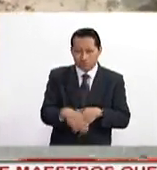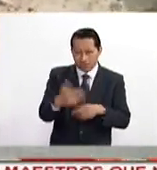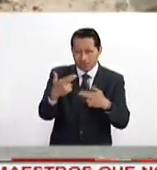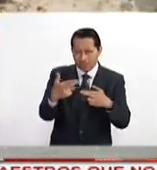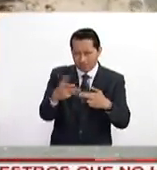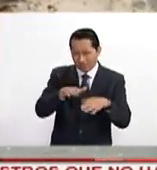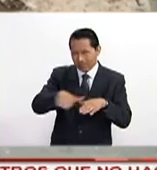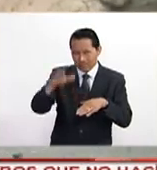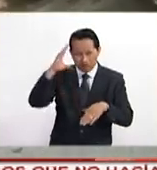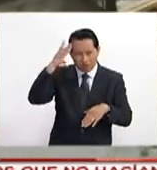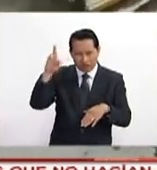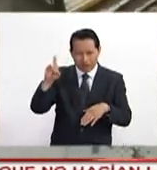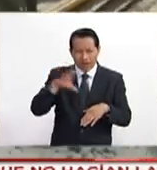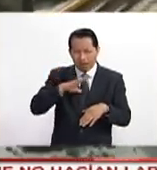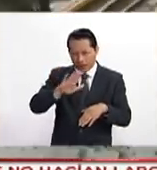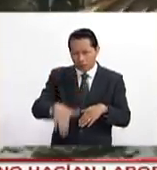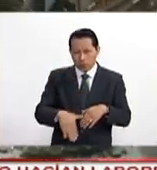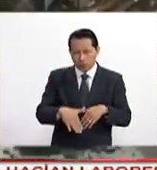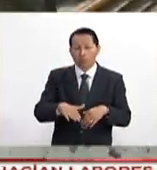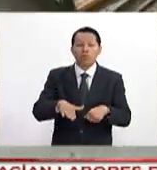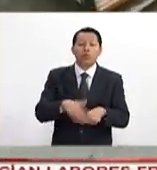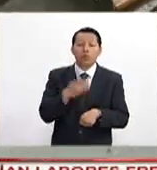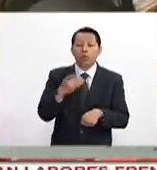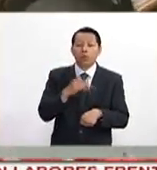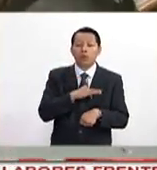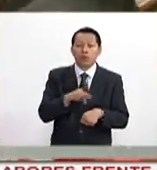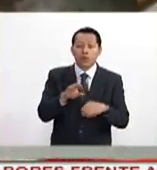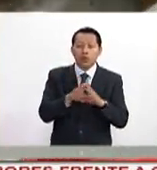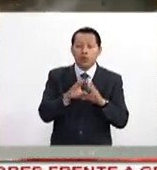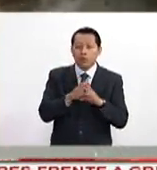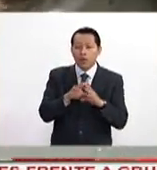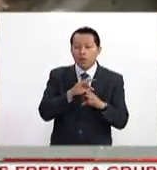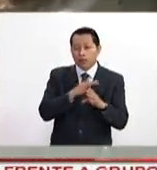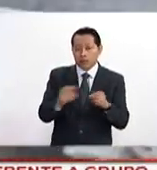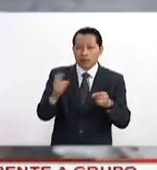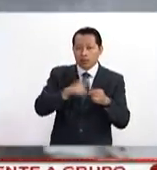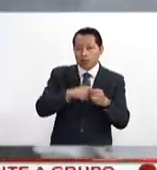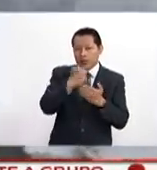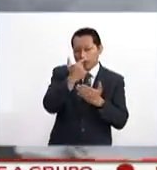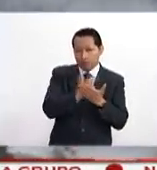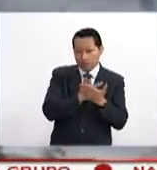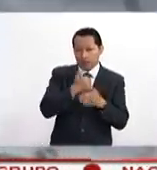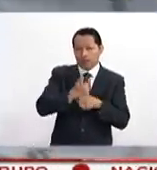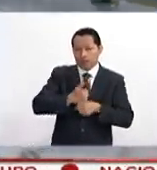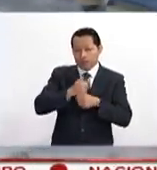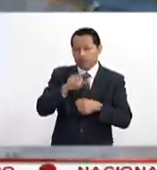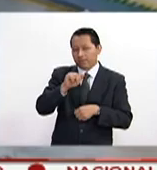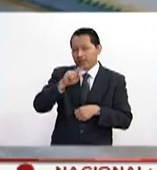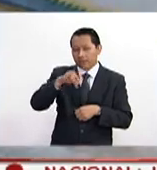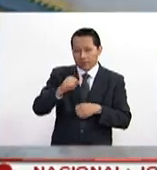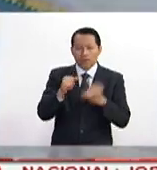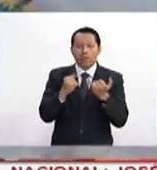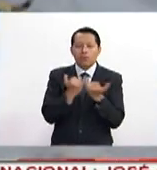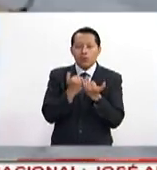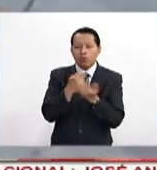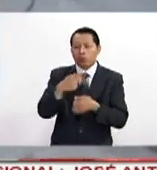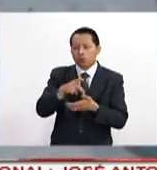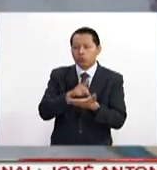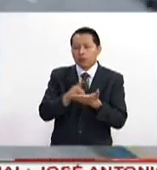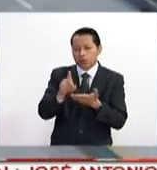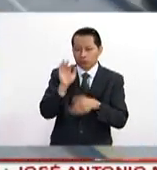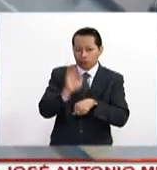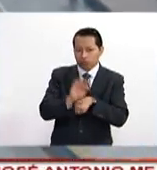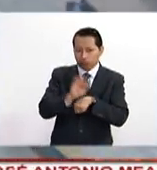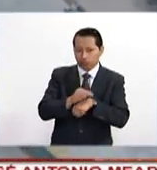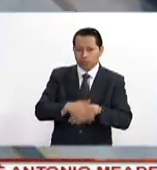del Paso Express de Cuernavaca. Esto con el fin de gestionar su ingreso al Registro Nacional de Víctimas y salvaguardar sus derechos.